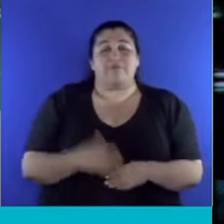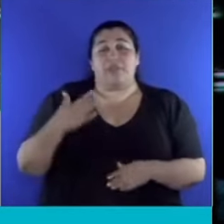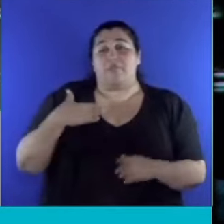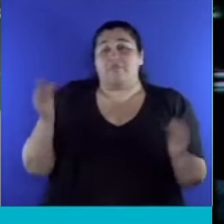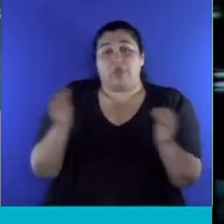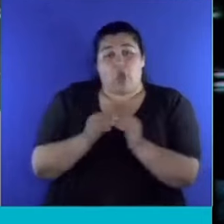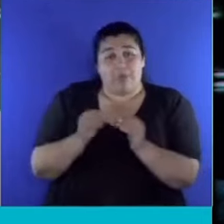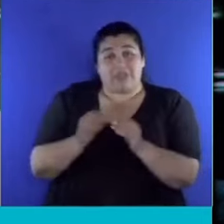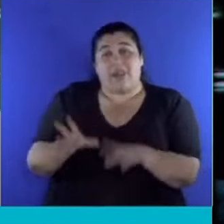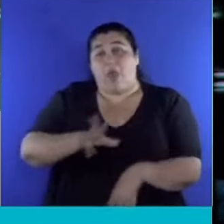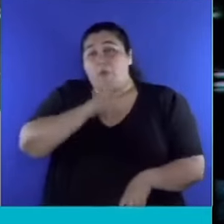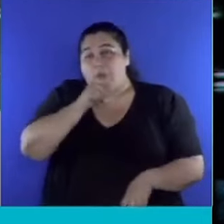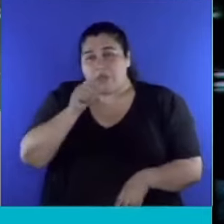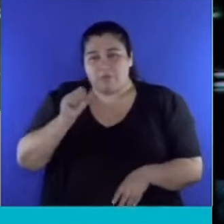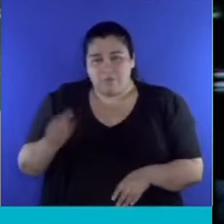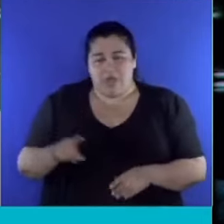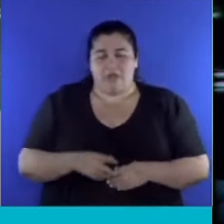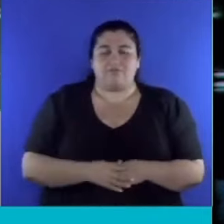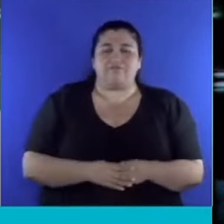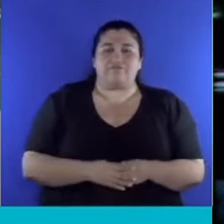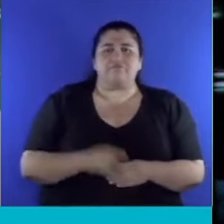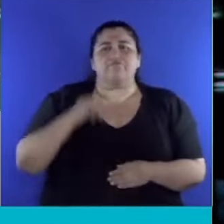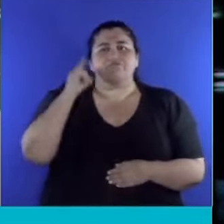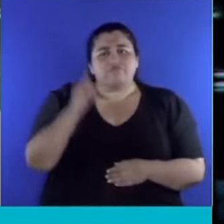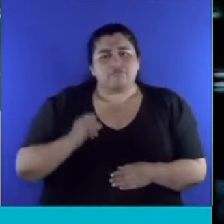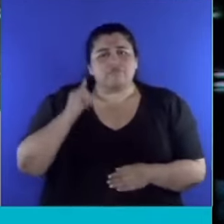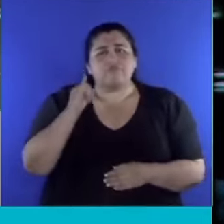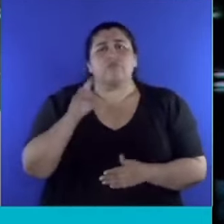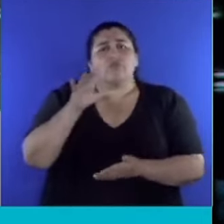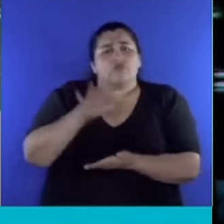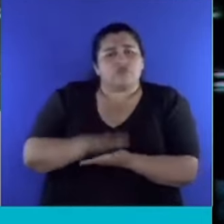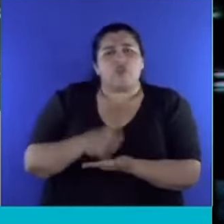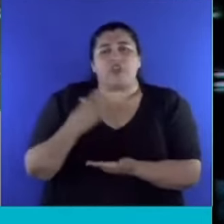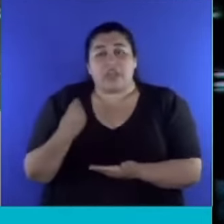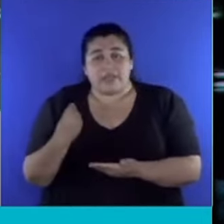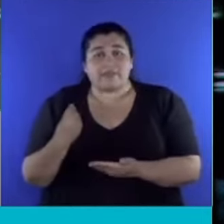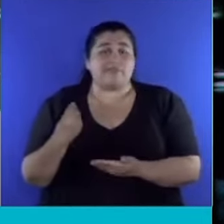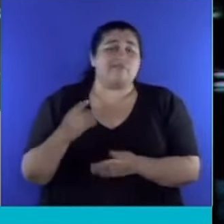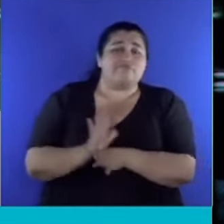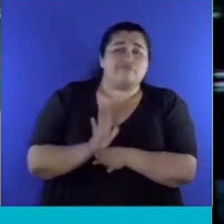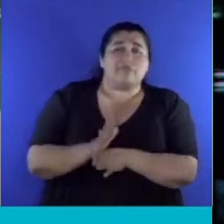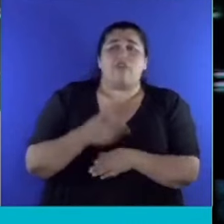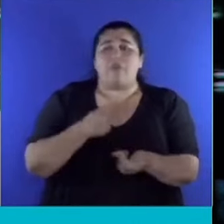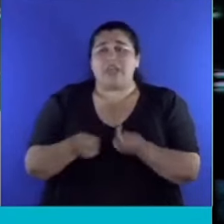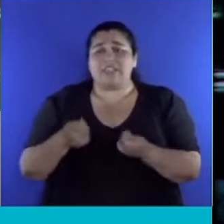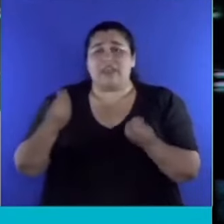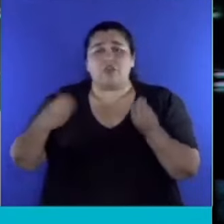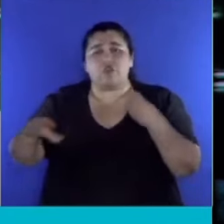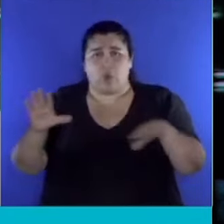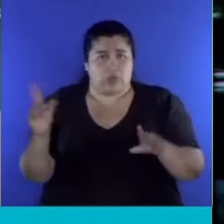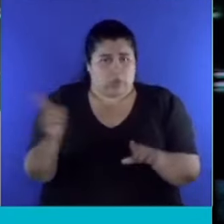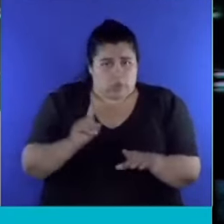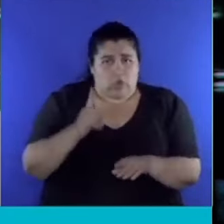Miriam bregman argumentó Por qué no se trataba de delitos aislados sino de un